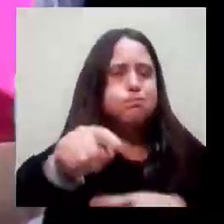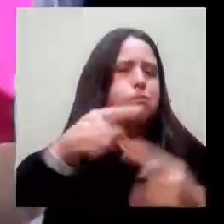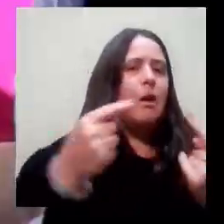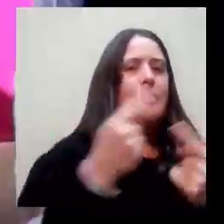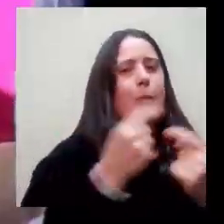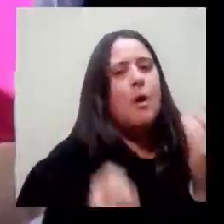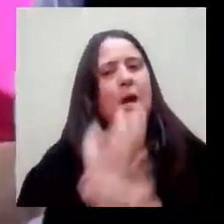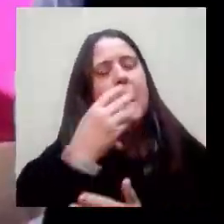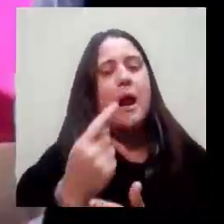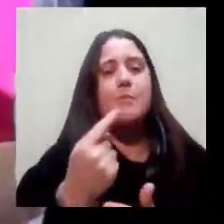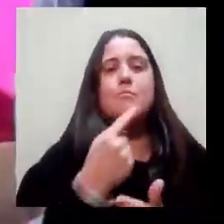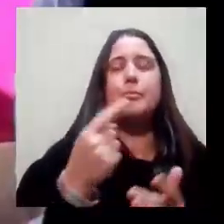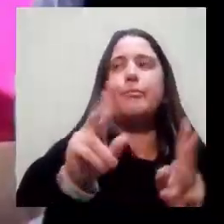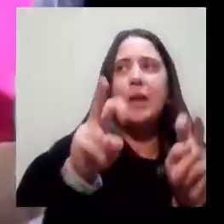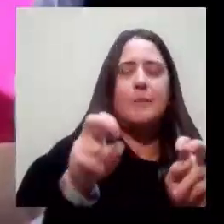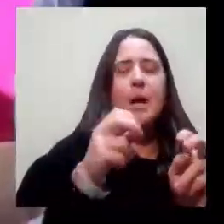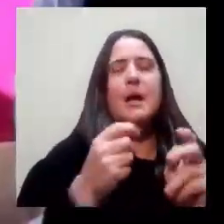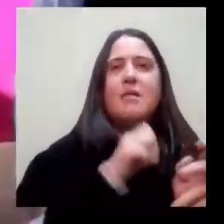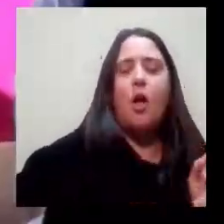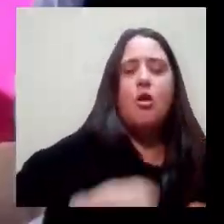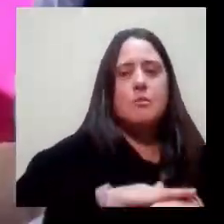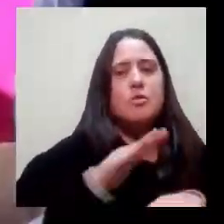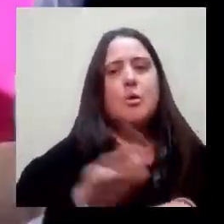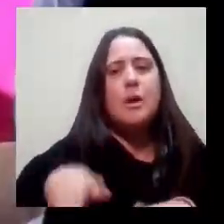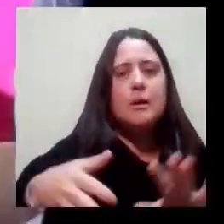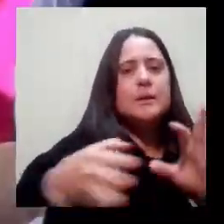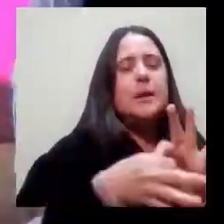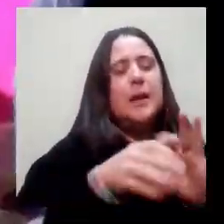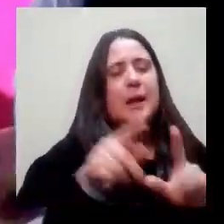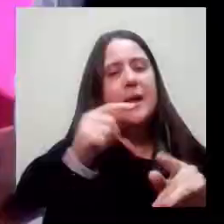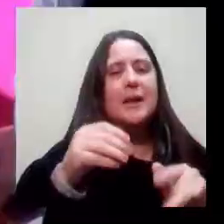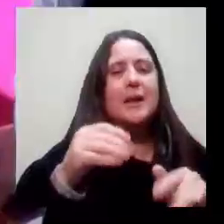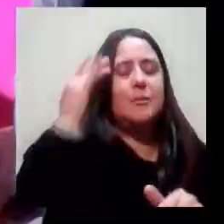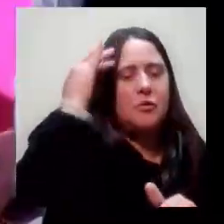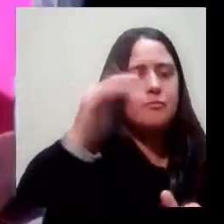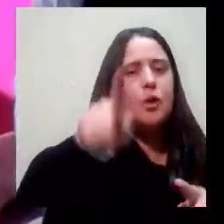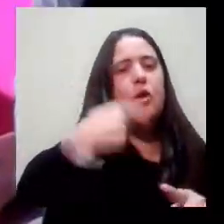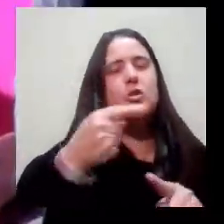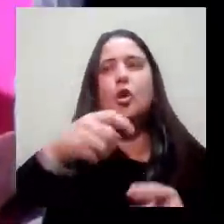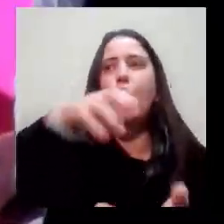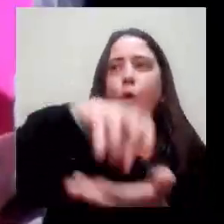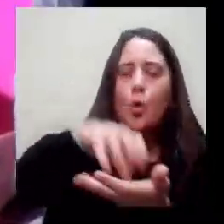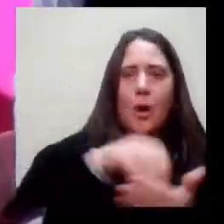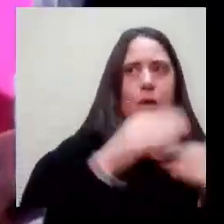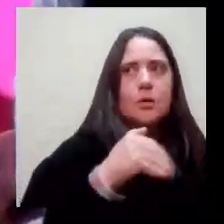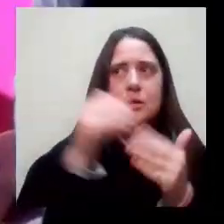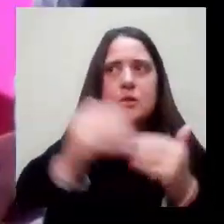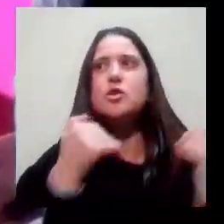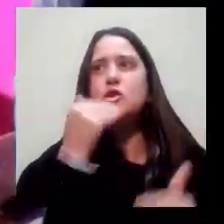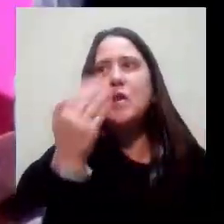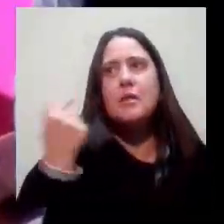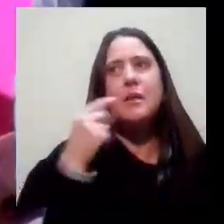Una vinculada a formación docente, otra vinculada a las condiciones de infraestructura. No sé si vieron, hace unos días salió un